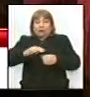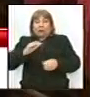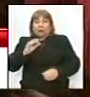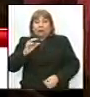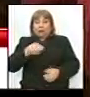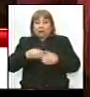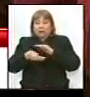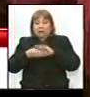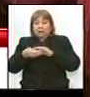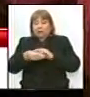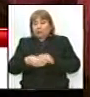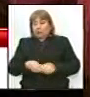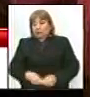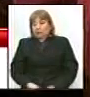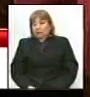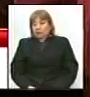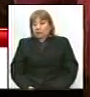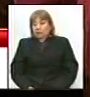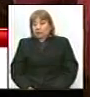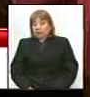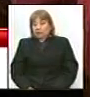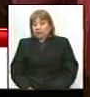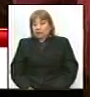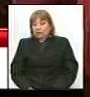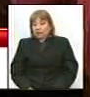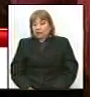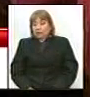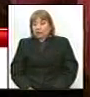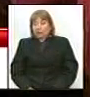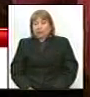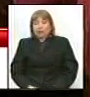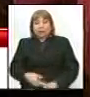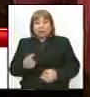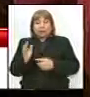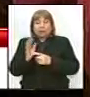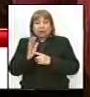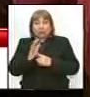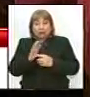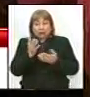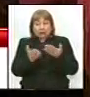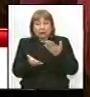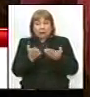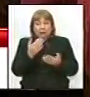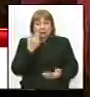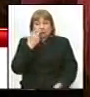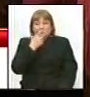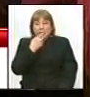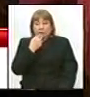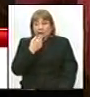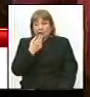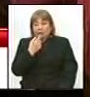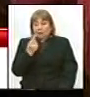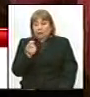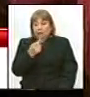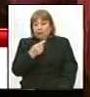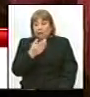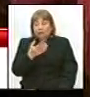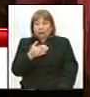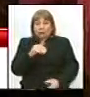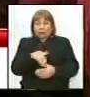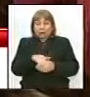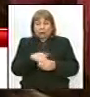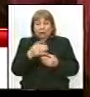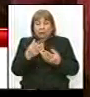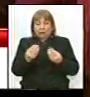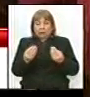así se quiere presentar a quienes supuestamente se llaman demócratas o sea que hoy día el voto de una mayoría